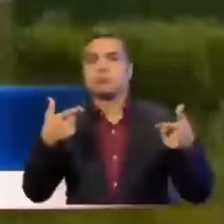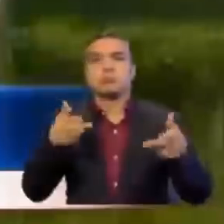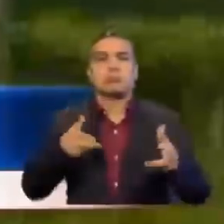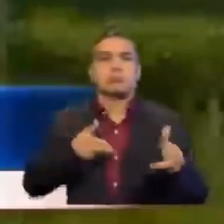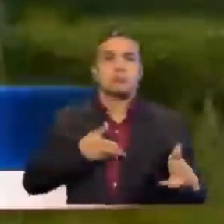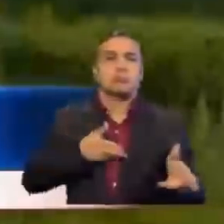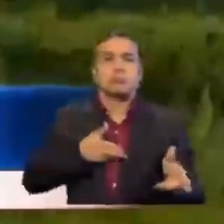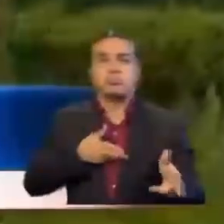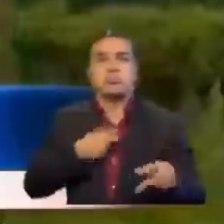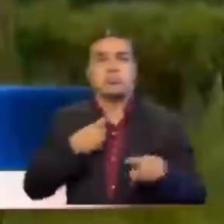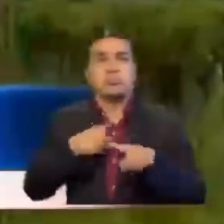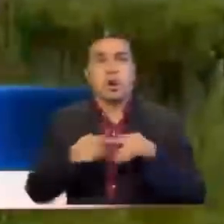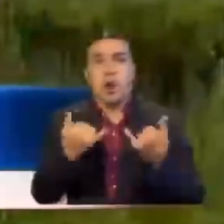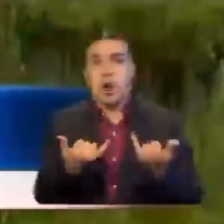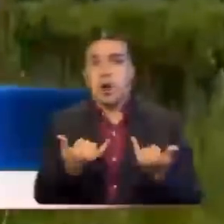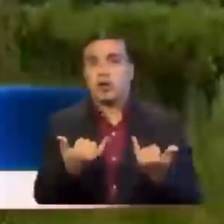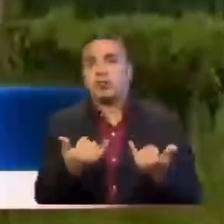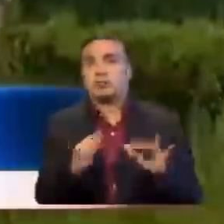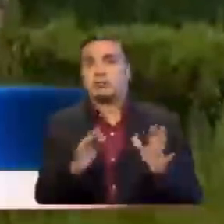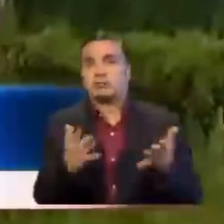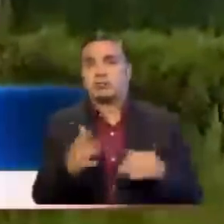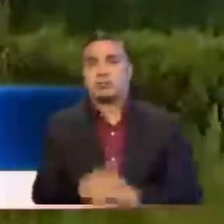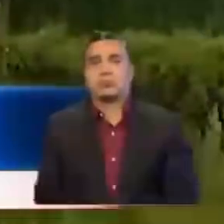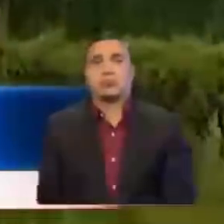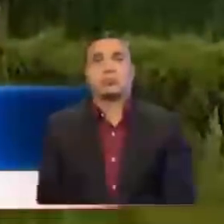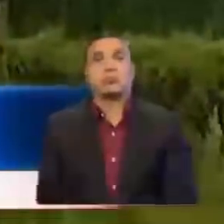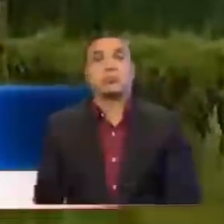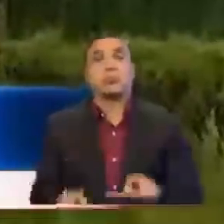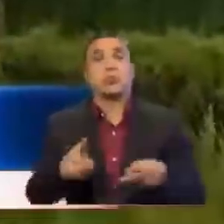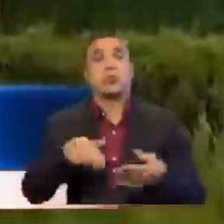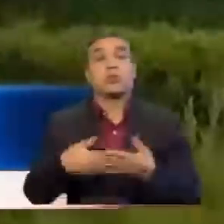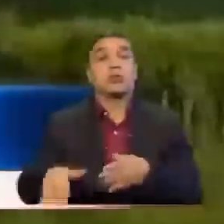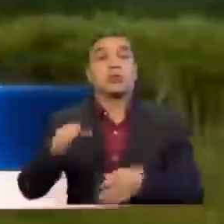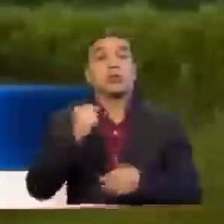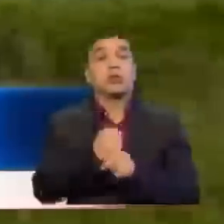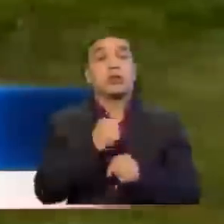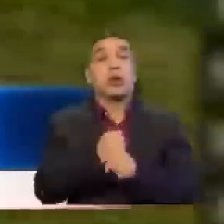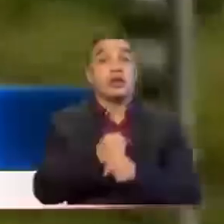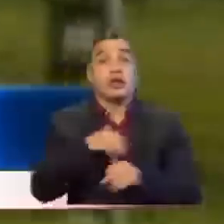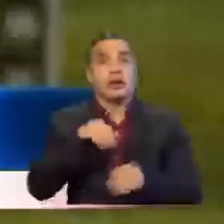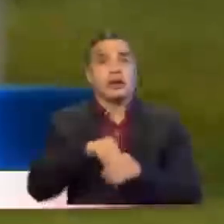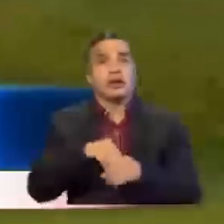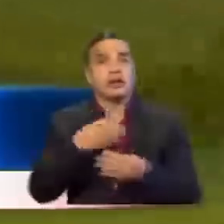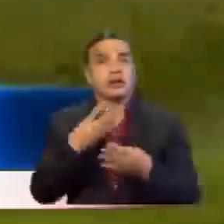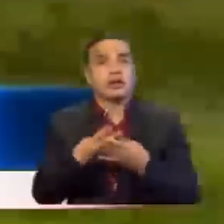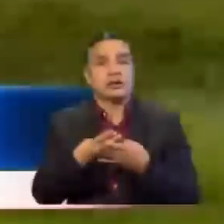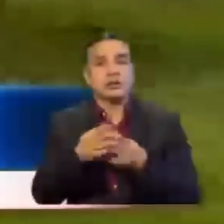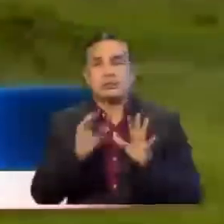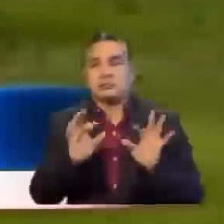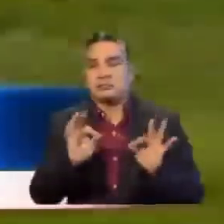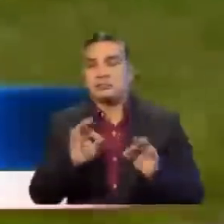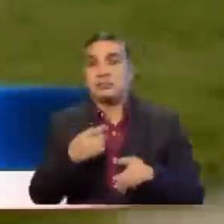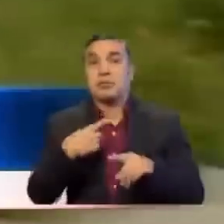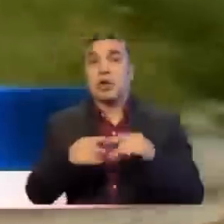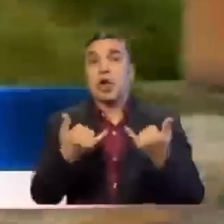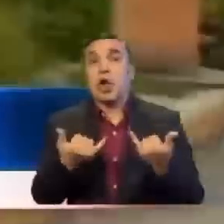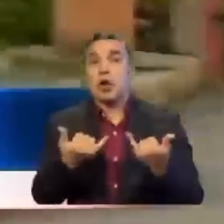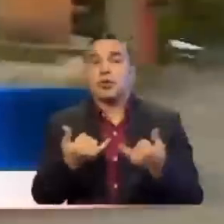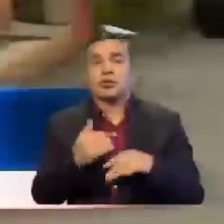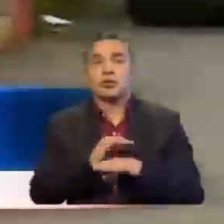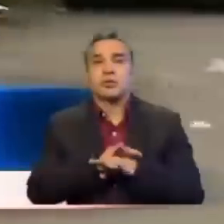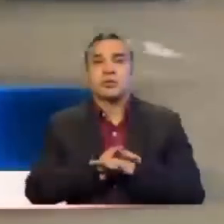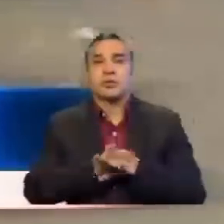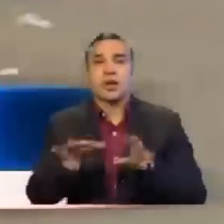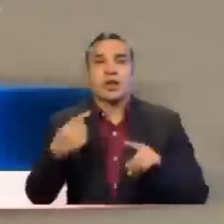y hubo un gran despliegue en todo lo que es el entorno de este centro carcelario, pero ahora ya